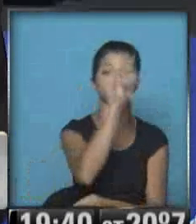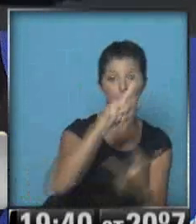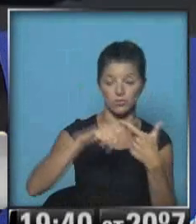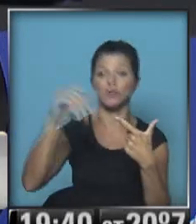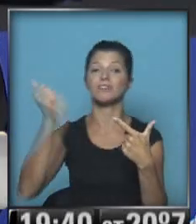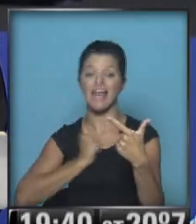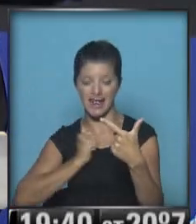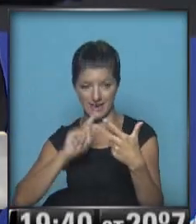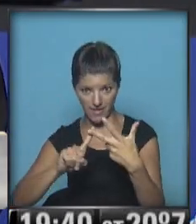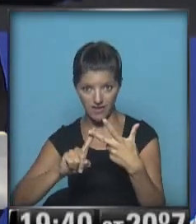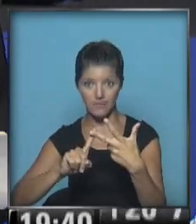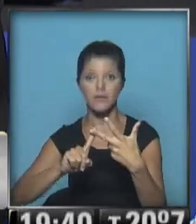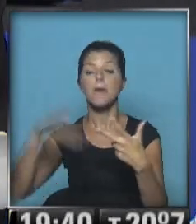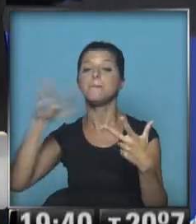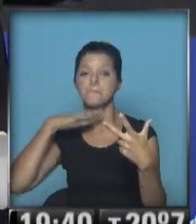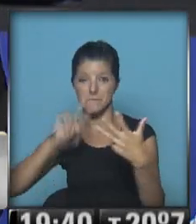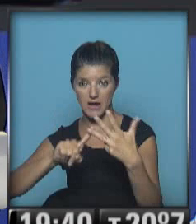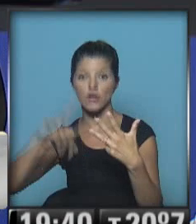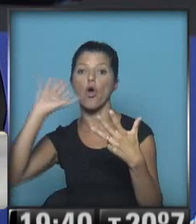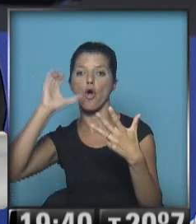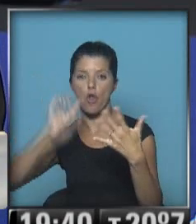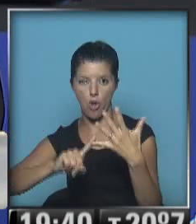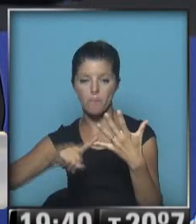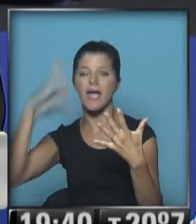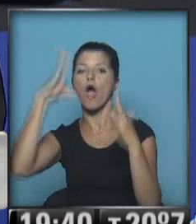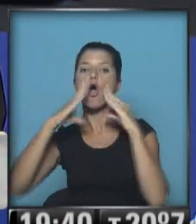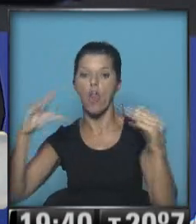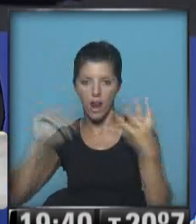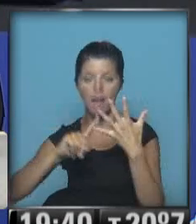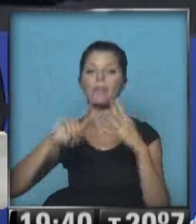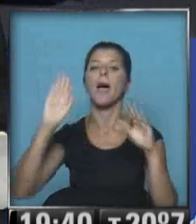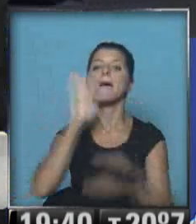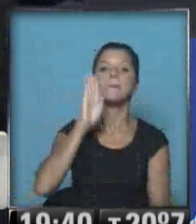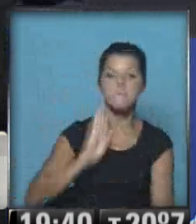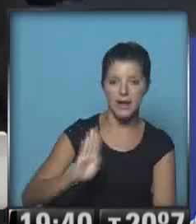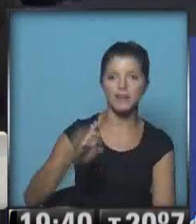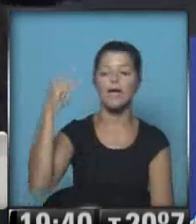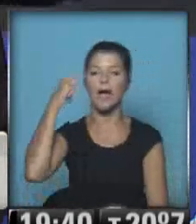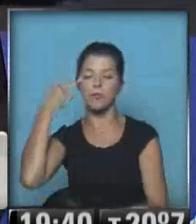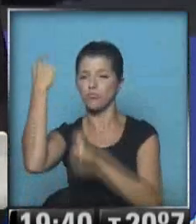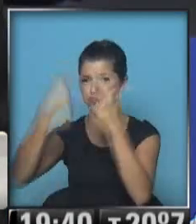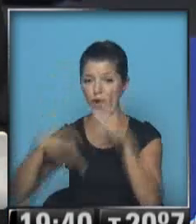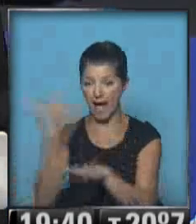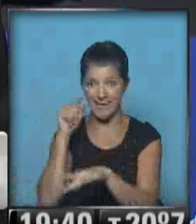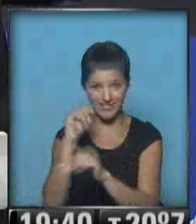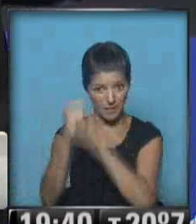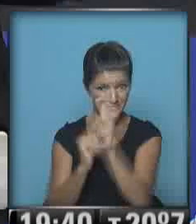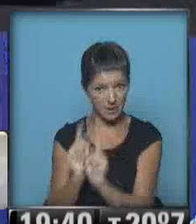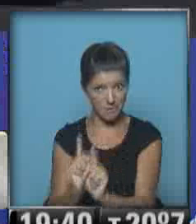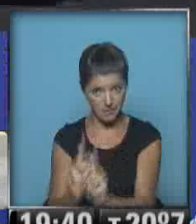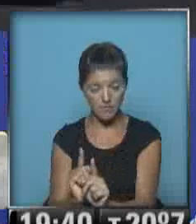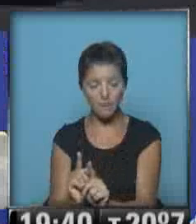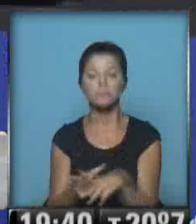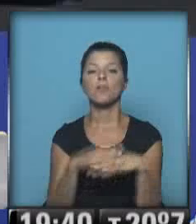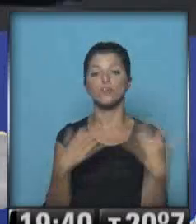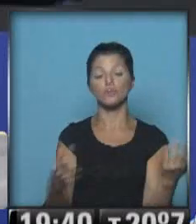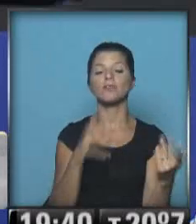en Canadá en México en Colombia en Holanda en Bélgica en Japón O sea la idea lo que le prometía por